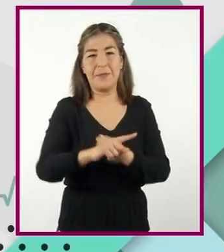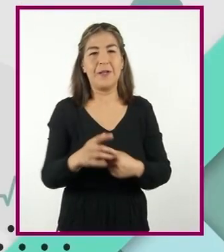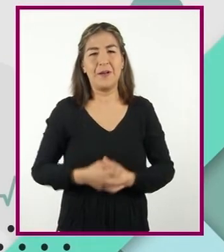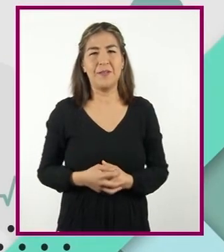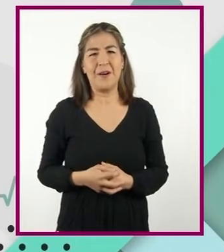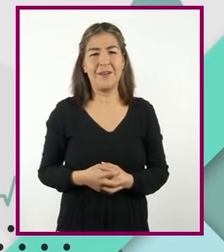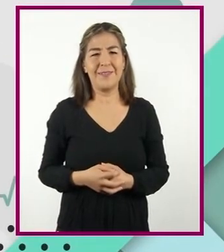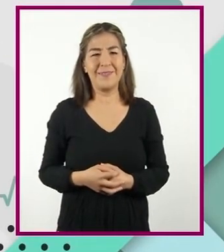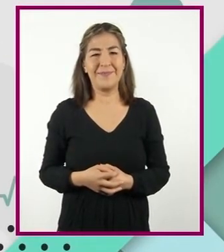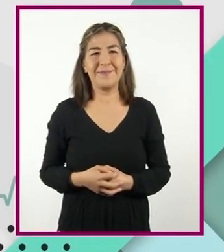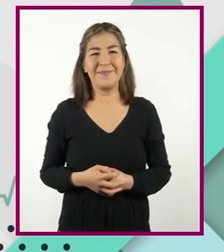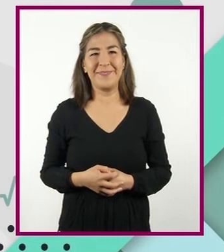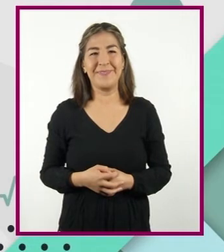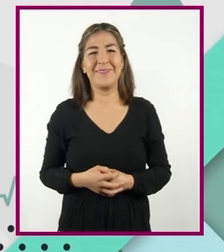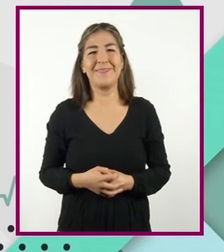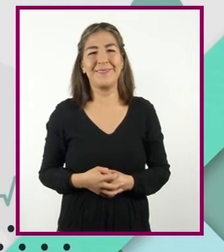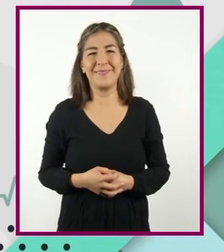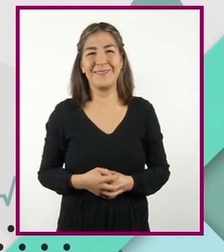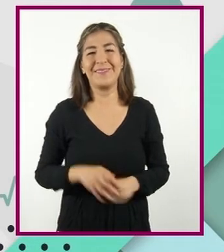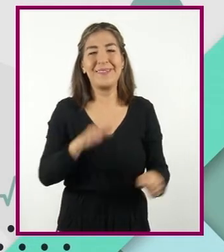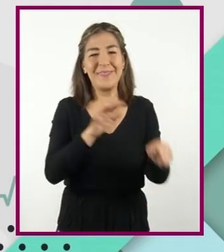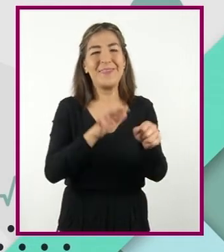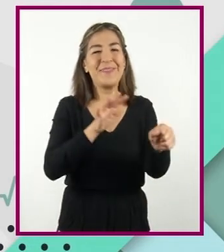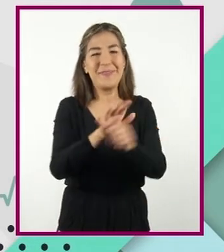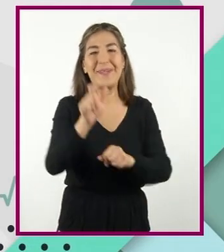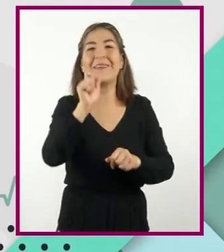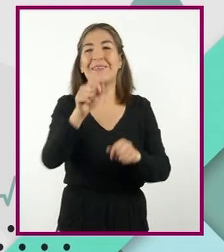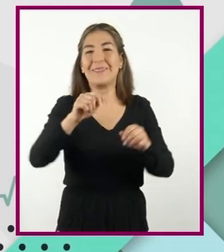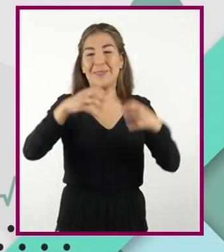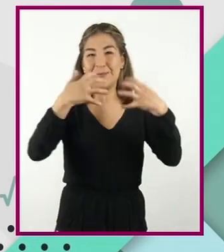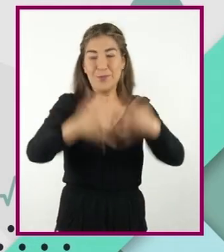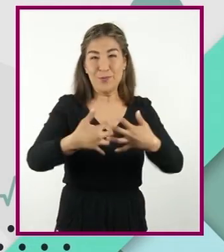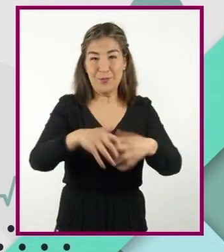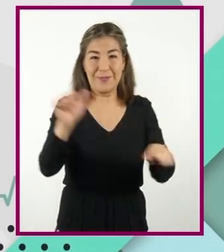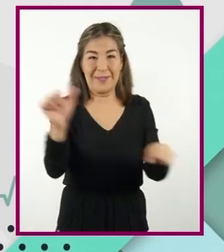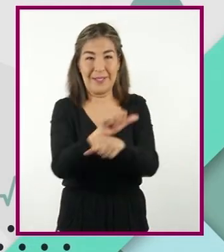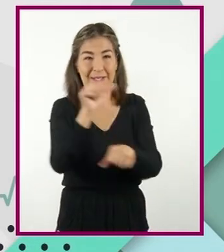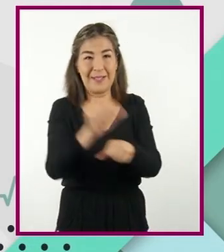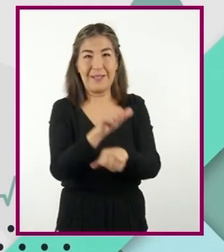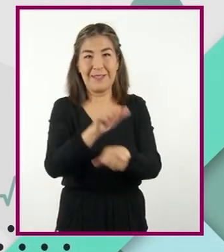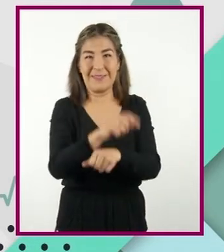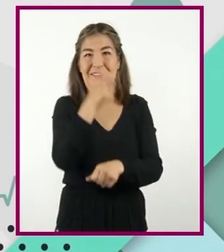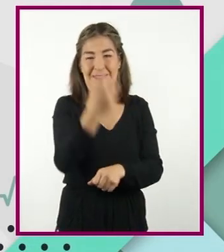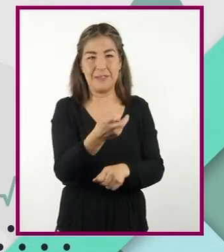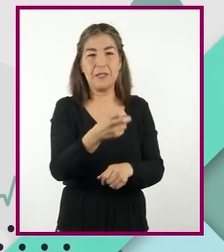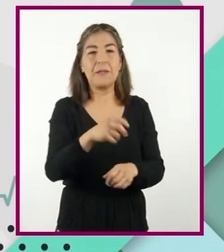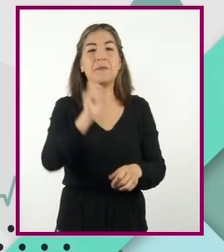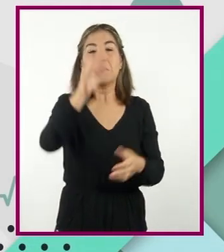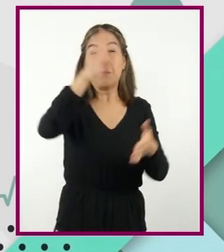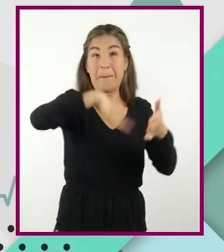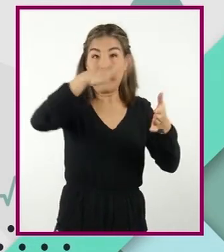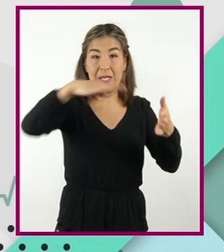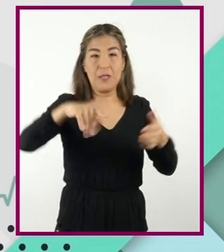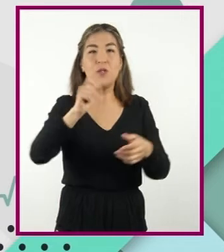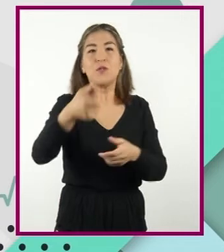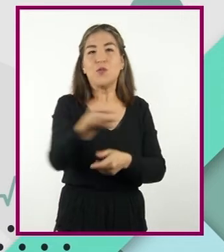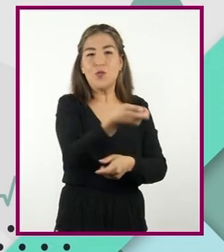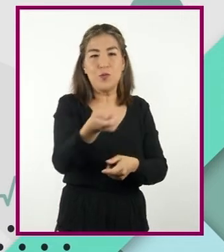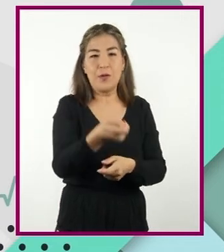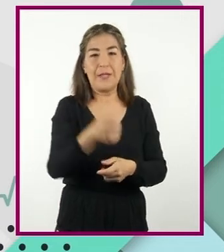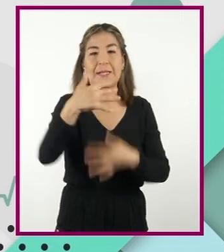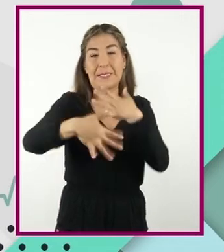En una planta ensambladora de automóviles, una máquina automática pinta 15 automóviles en una hora y